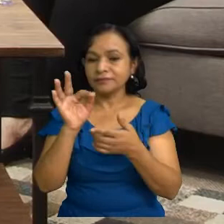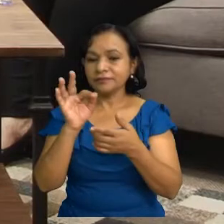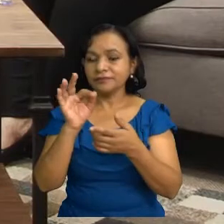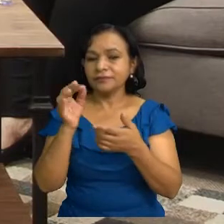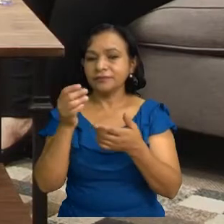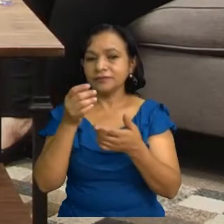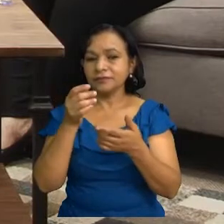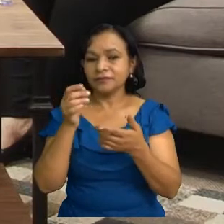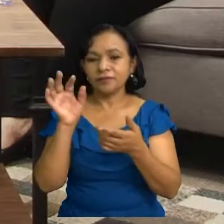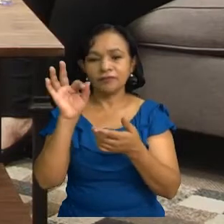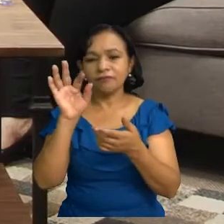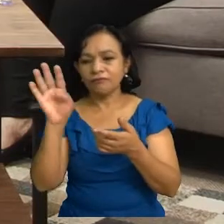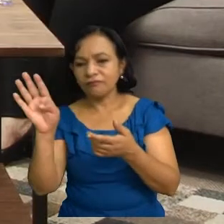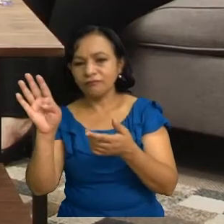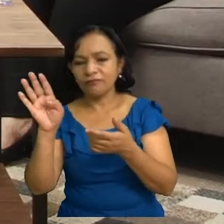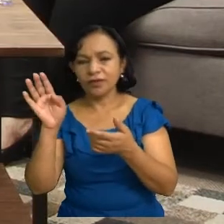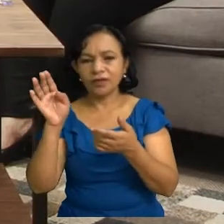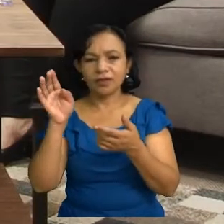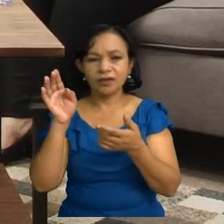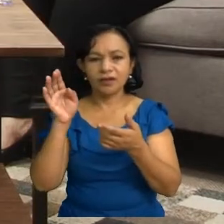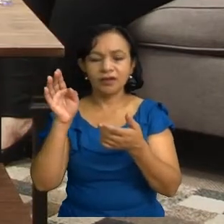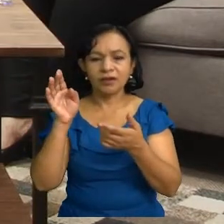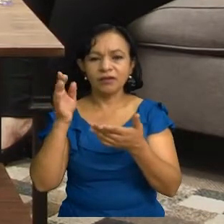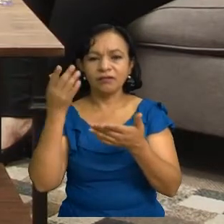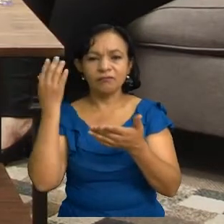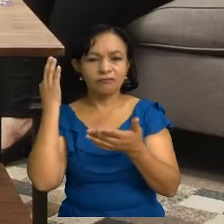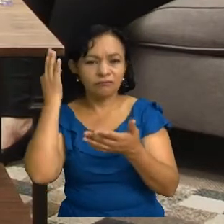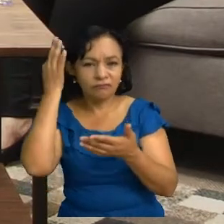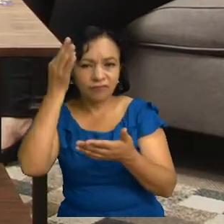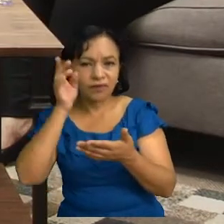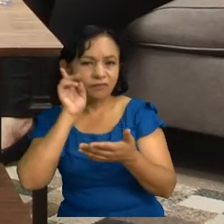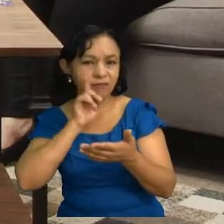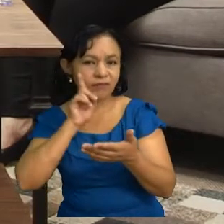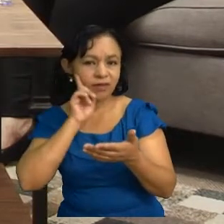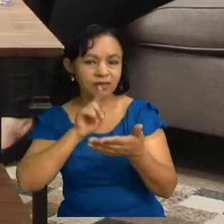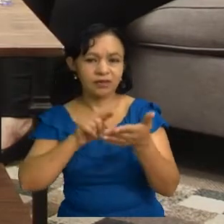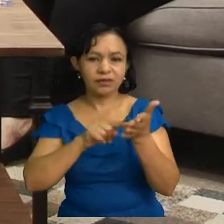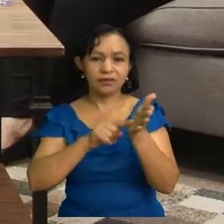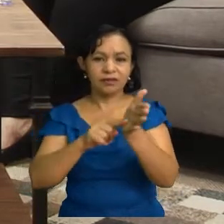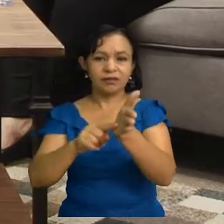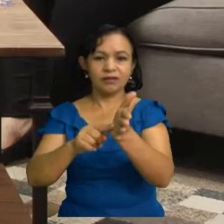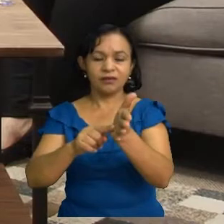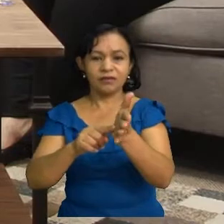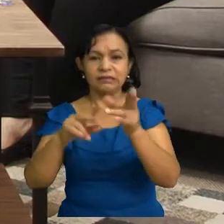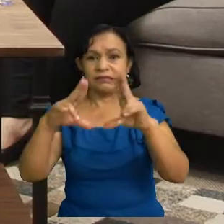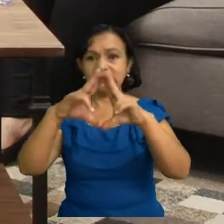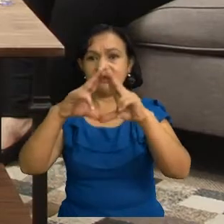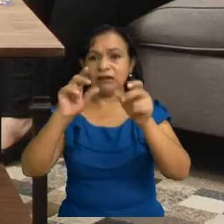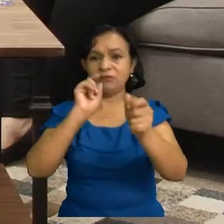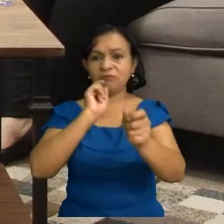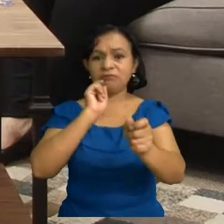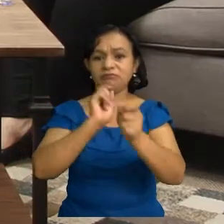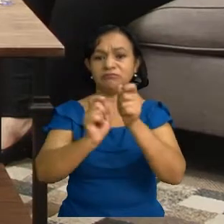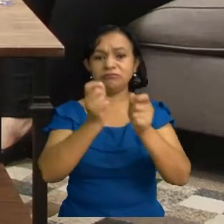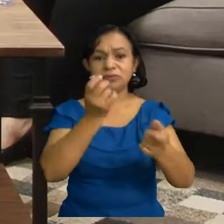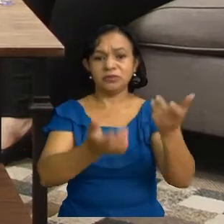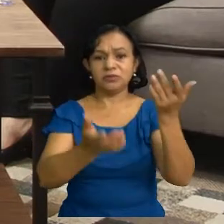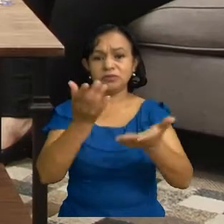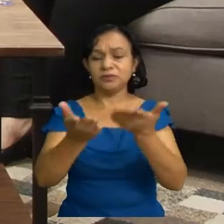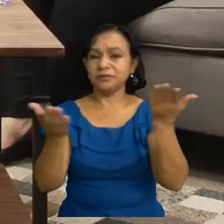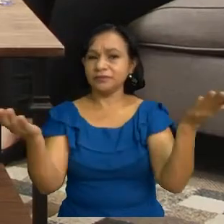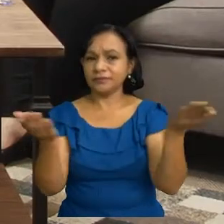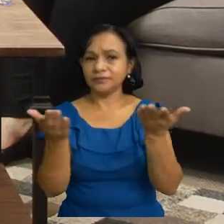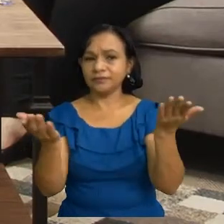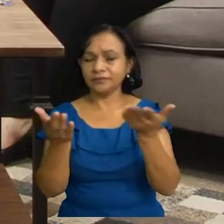de visibilizar a veces bueno parece que cuando vemos esas no tienen incendiado todo el país es de repente con esos puntos declaró como